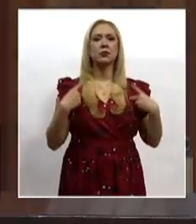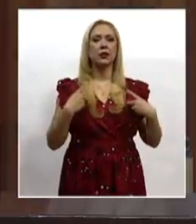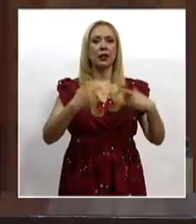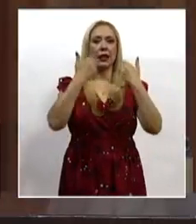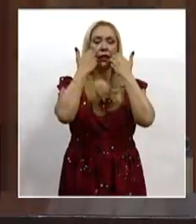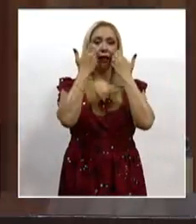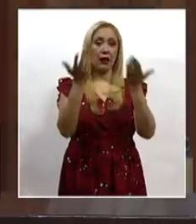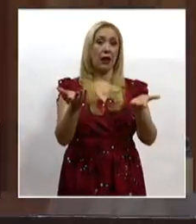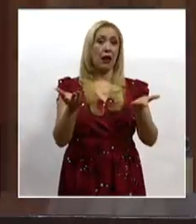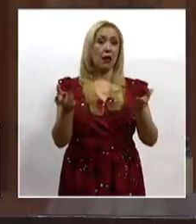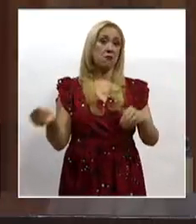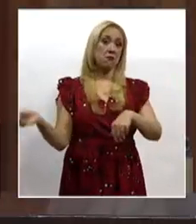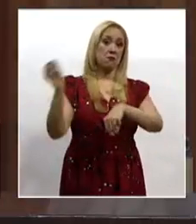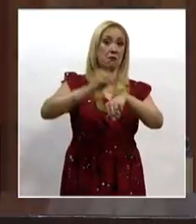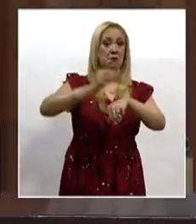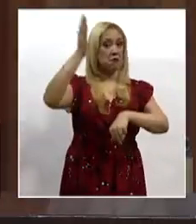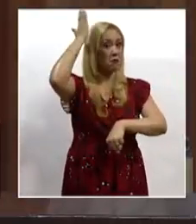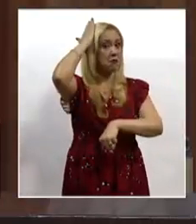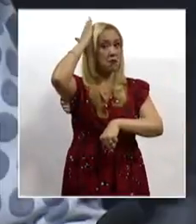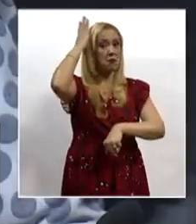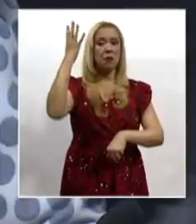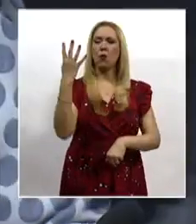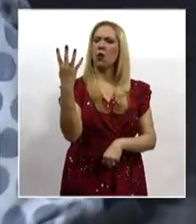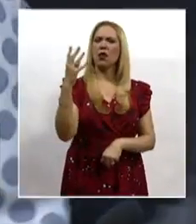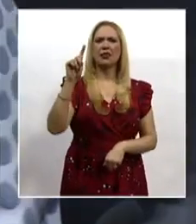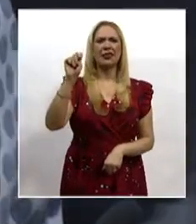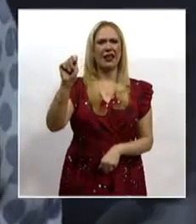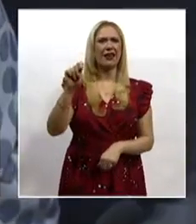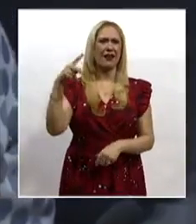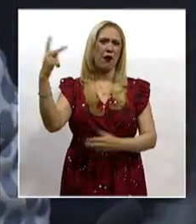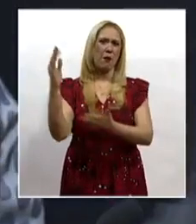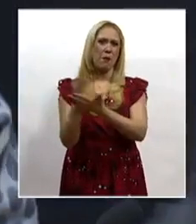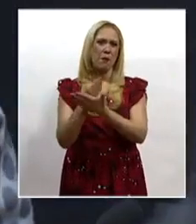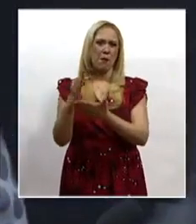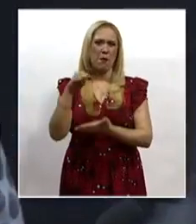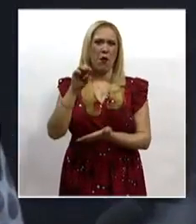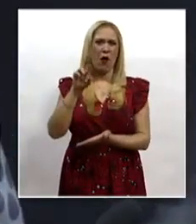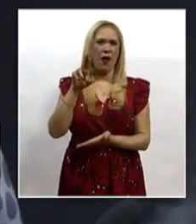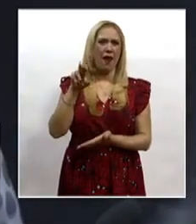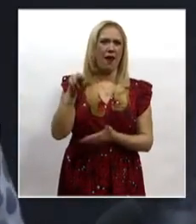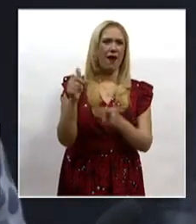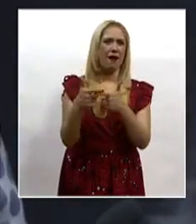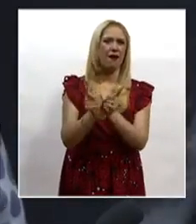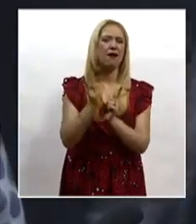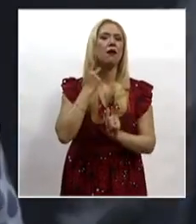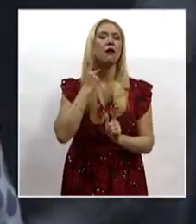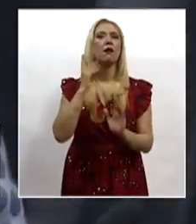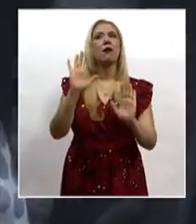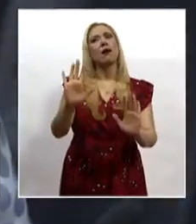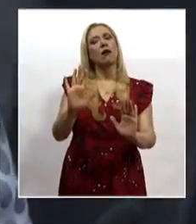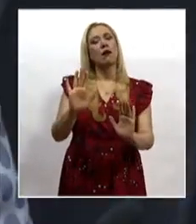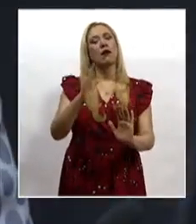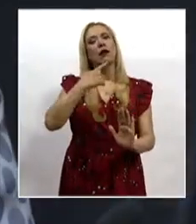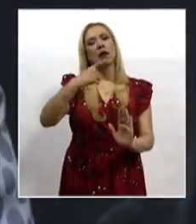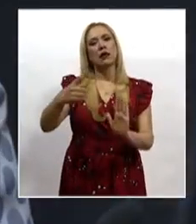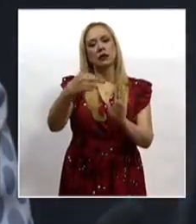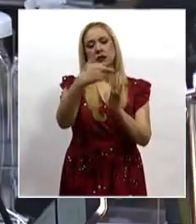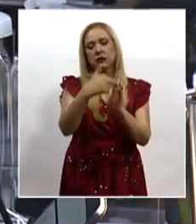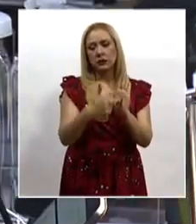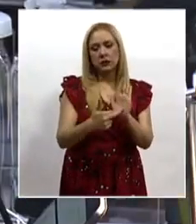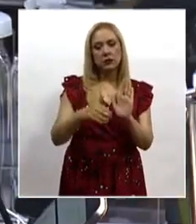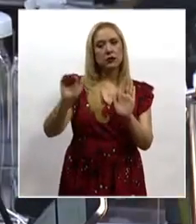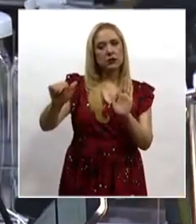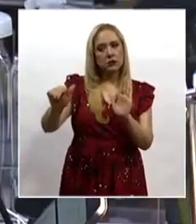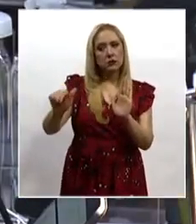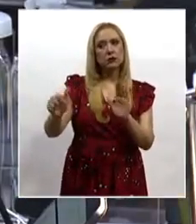de defensor de la Cuarta Transformación, asunto en el que se negaron las medidas cautelares solicitadas, pues se descartó que se tratara de actos